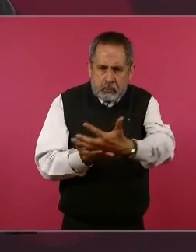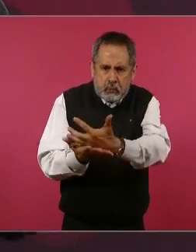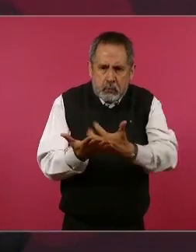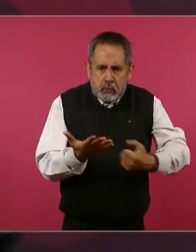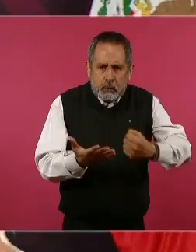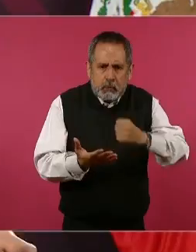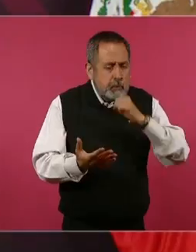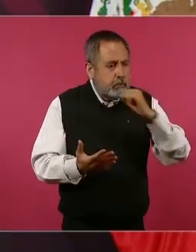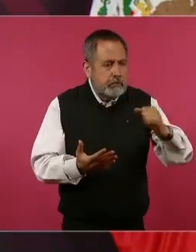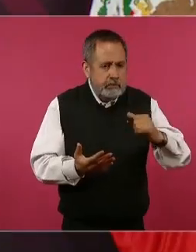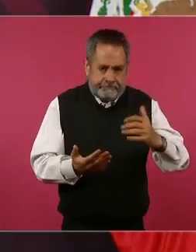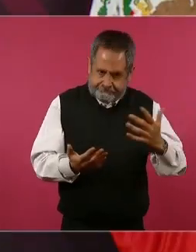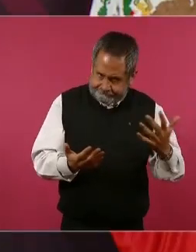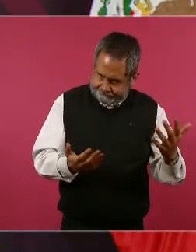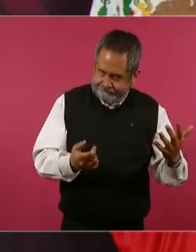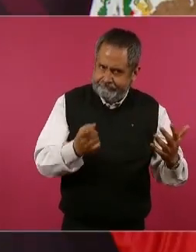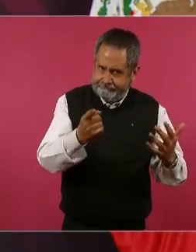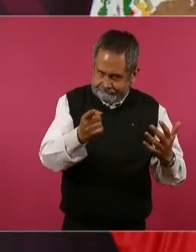Eso es otro tema.